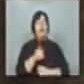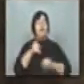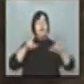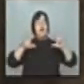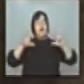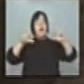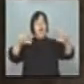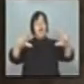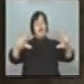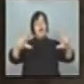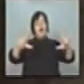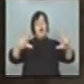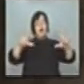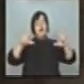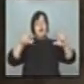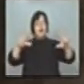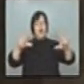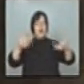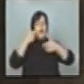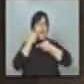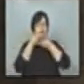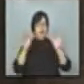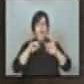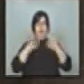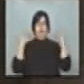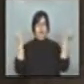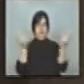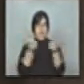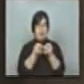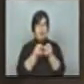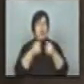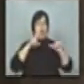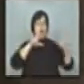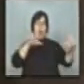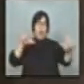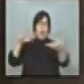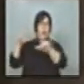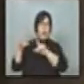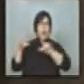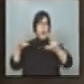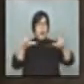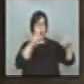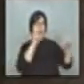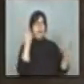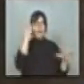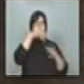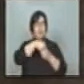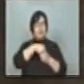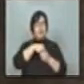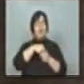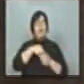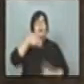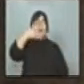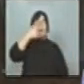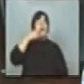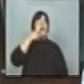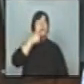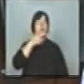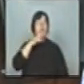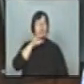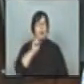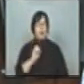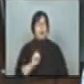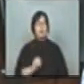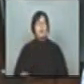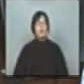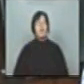museo. De hecho, en este momento la exposición en esta sala son todos cuadros que forman parte del acervo, porque cuando